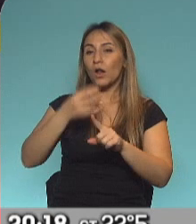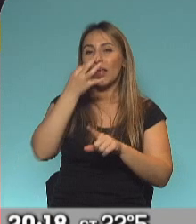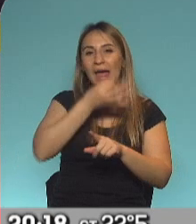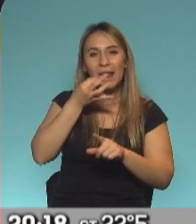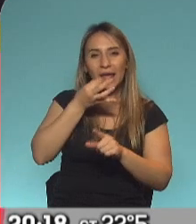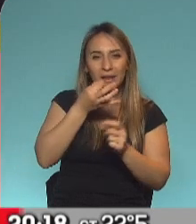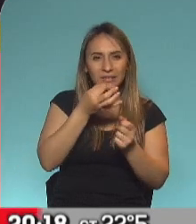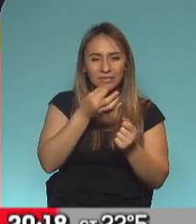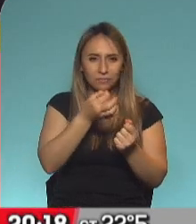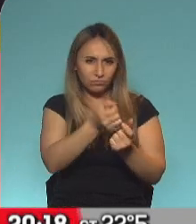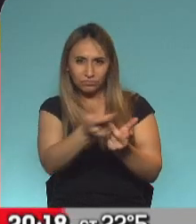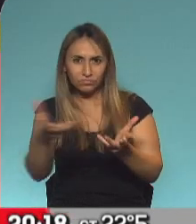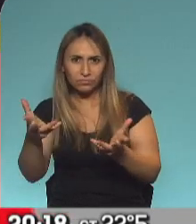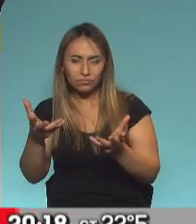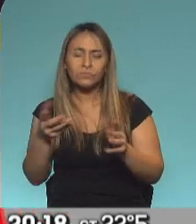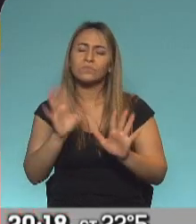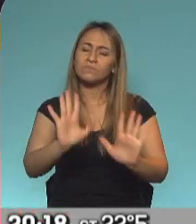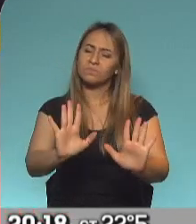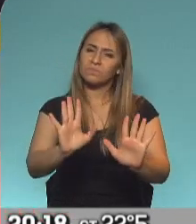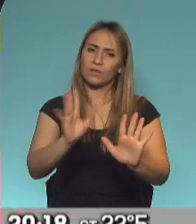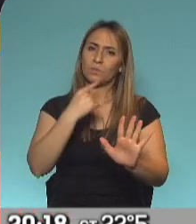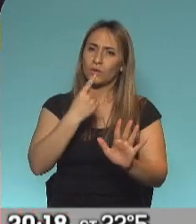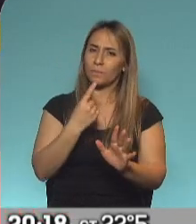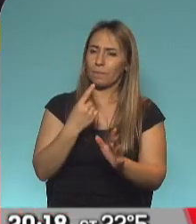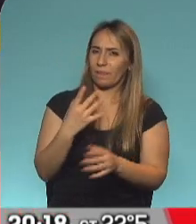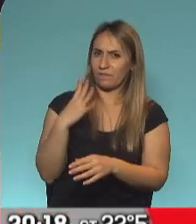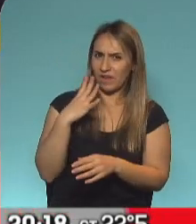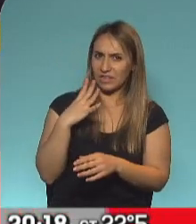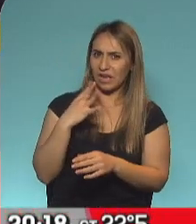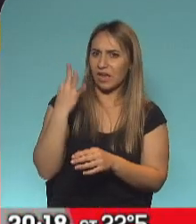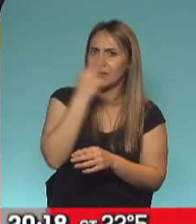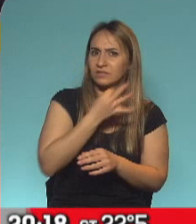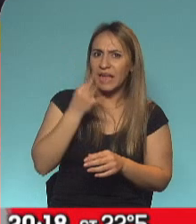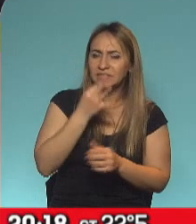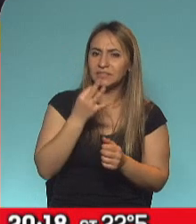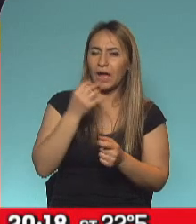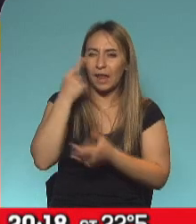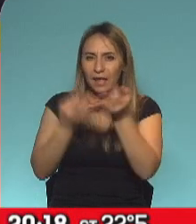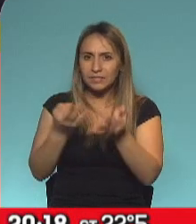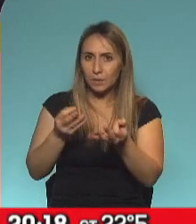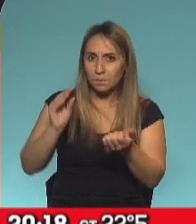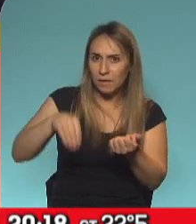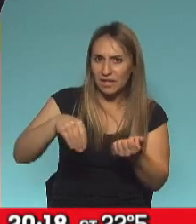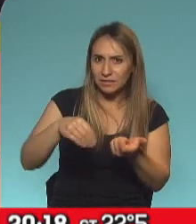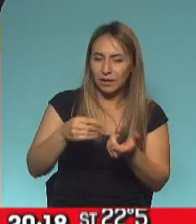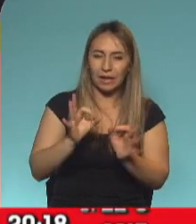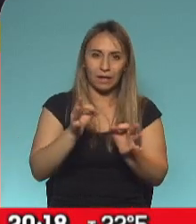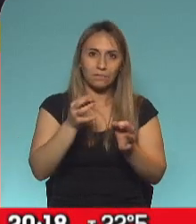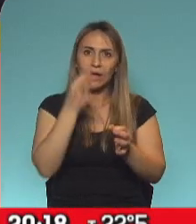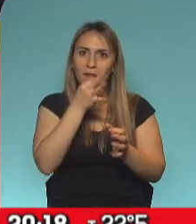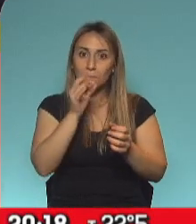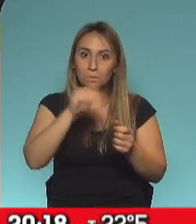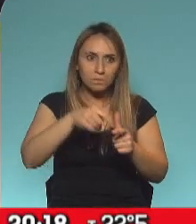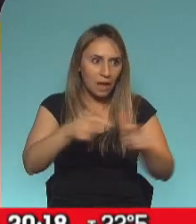testear más? Quien más testea se supone que más detecta, quien más detecta más aísla y quien más aísla menos contagia.